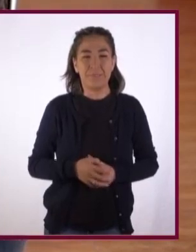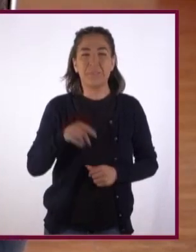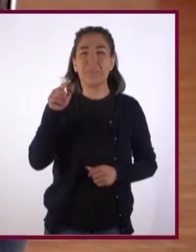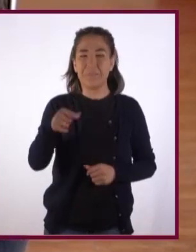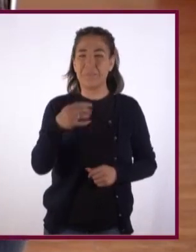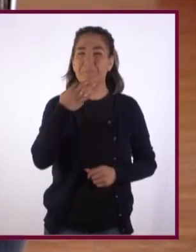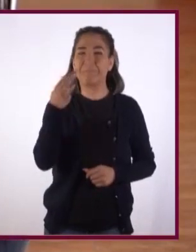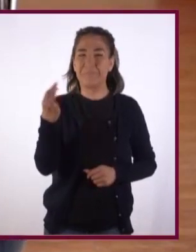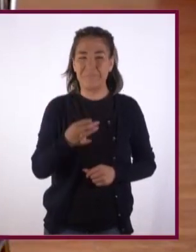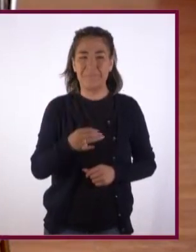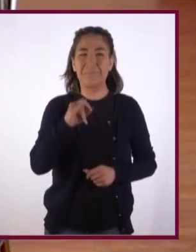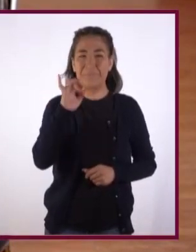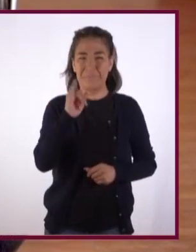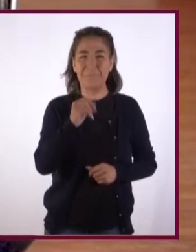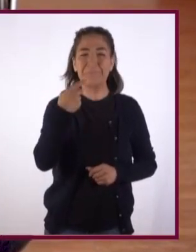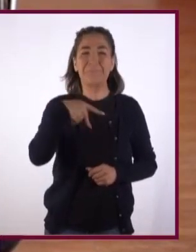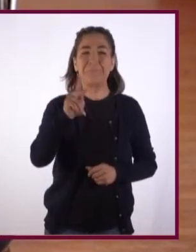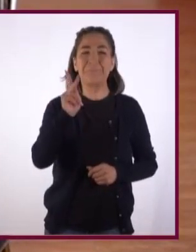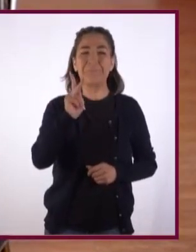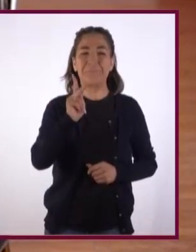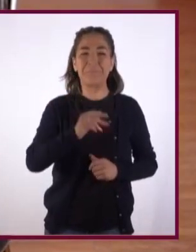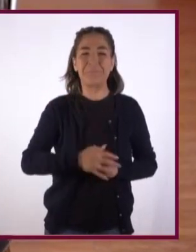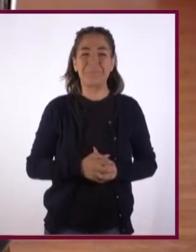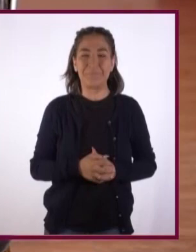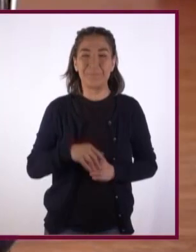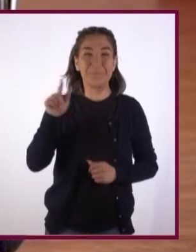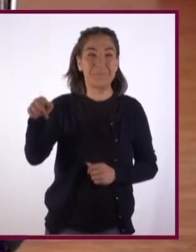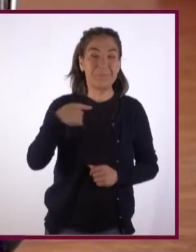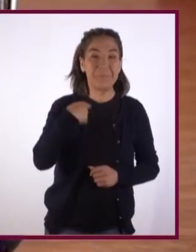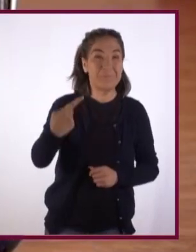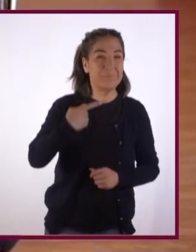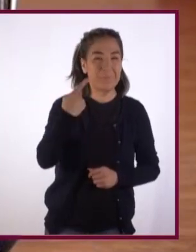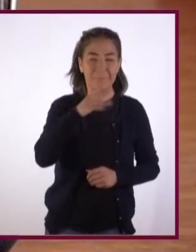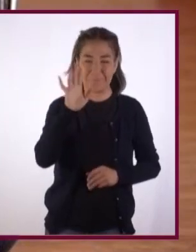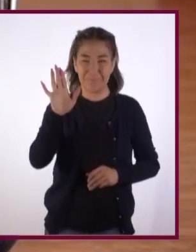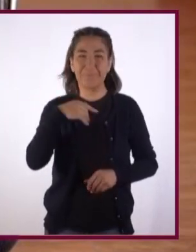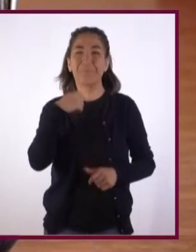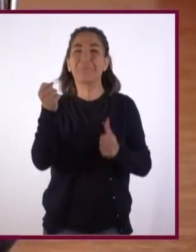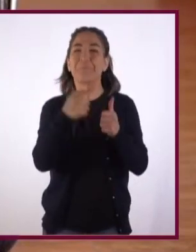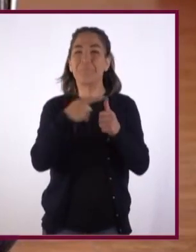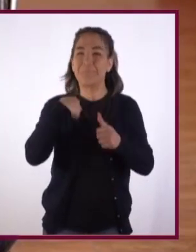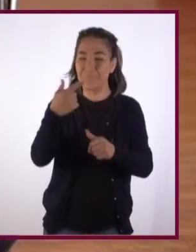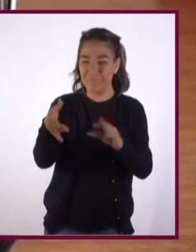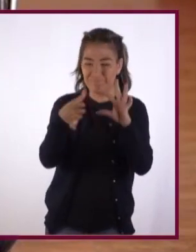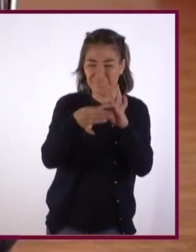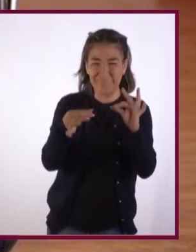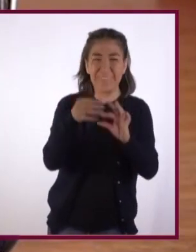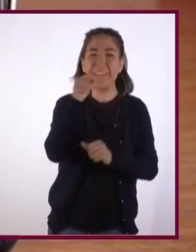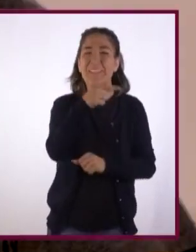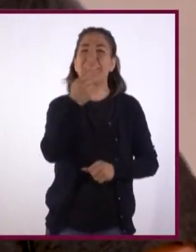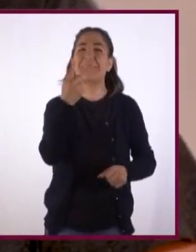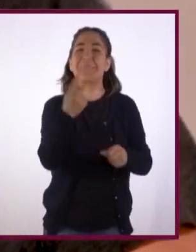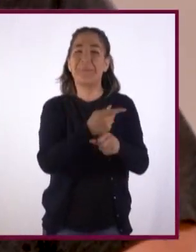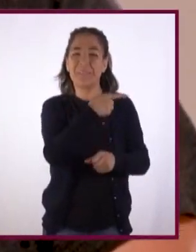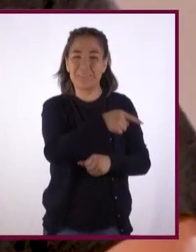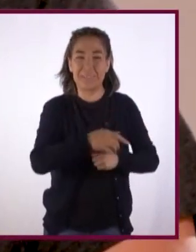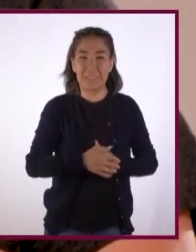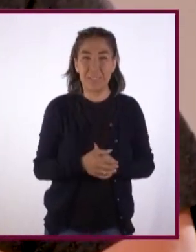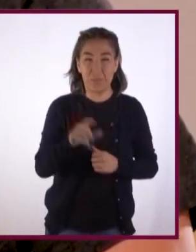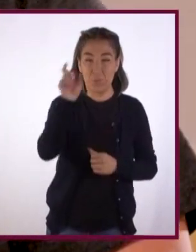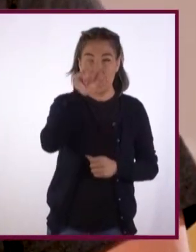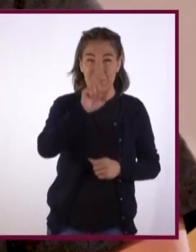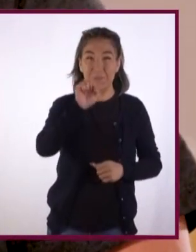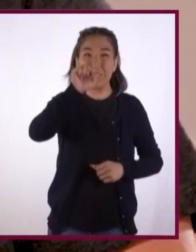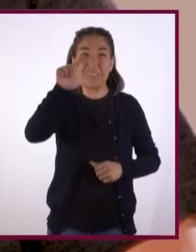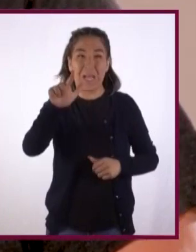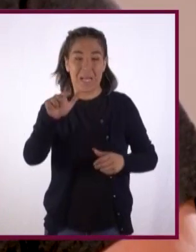Oye, sí está muy rico el helado, pero... A ver, antes que digas otra cosa, déjame explicarte lo que pasó científicamente. Cuando agregamos